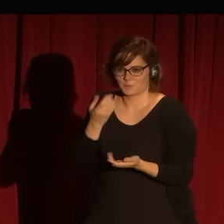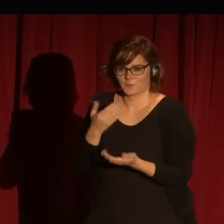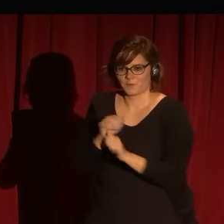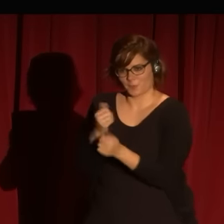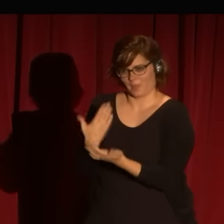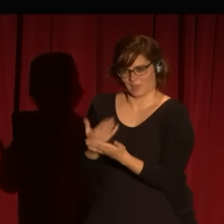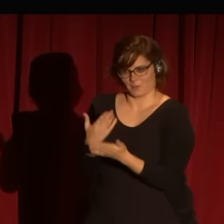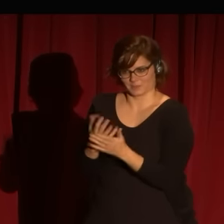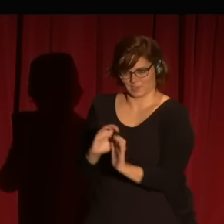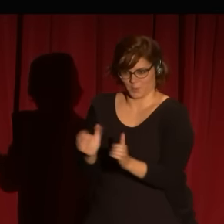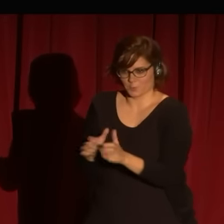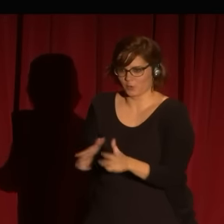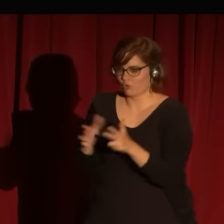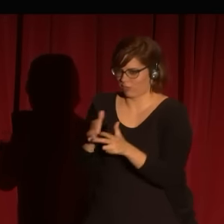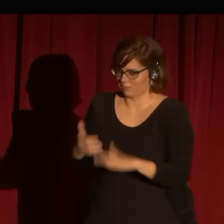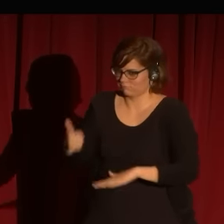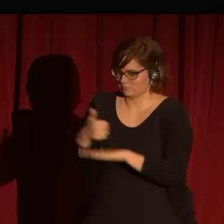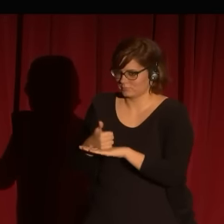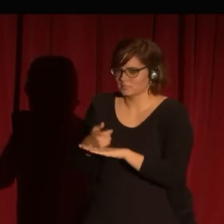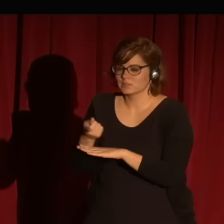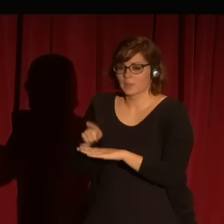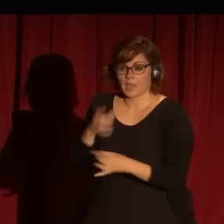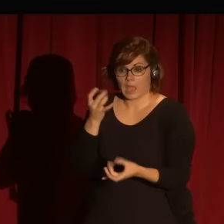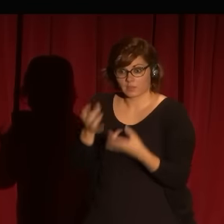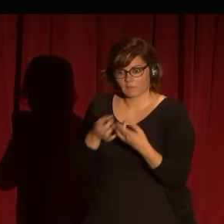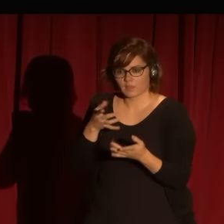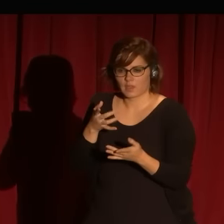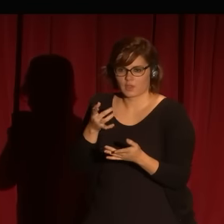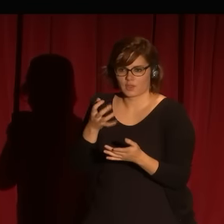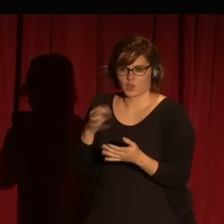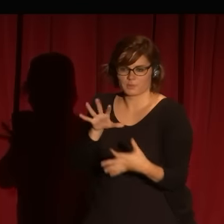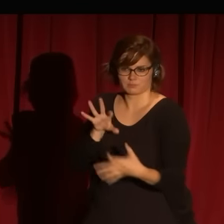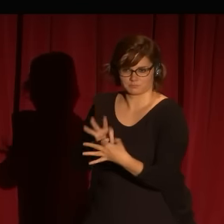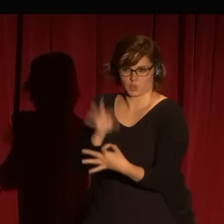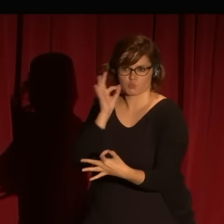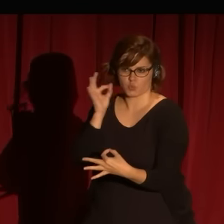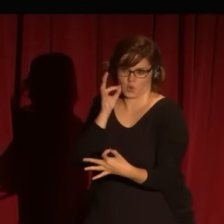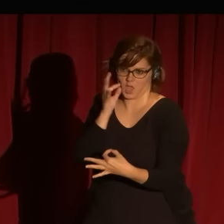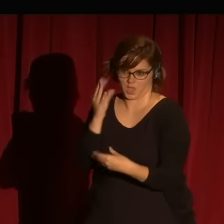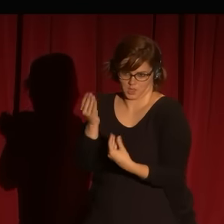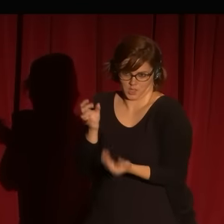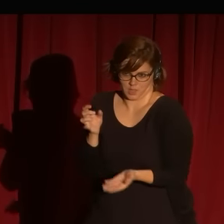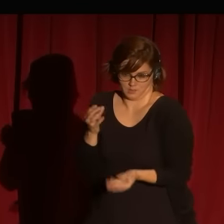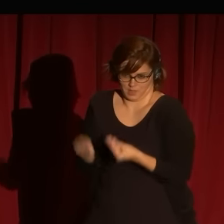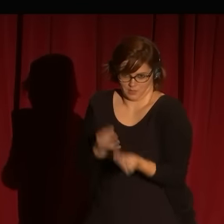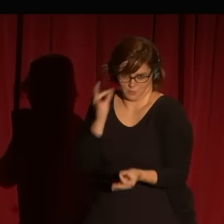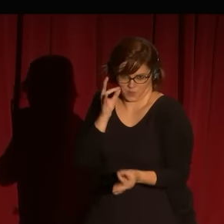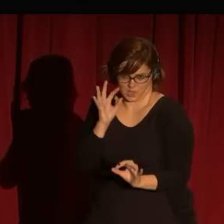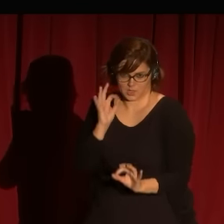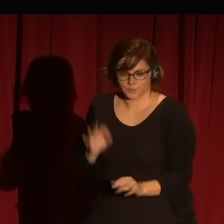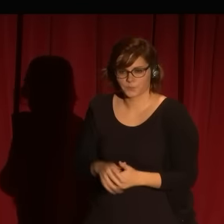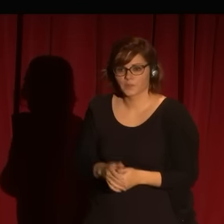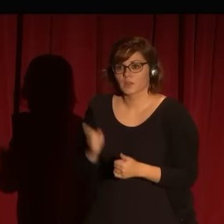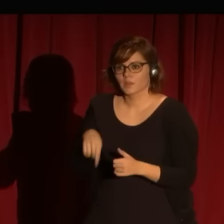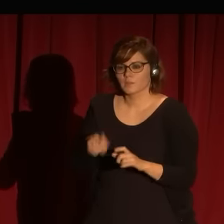condición social y es una actividad que se suele identificar con las mujeres de la casa y sin embargo tenemos mucha pintura